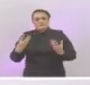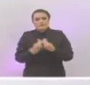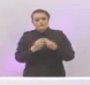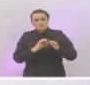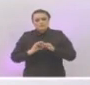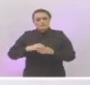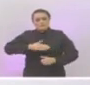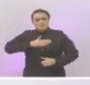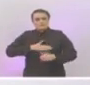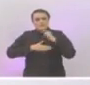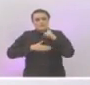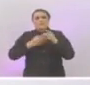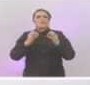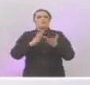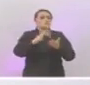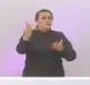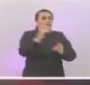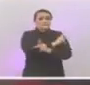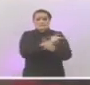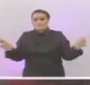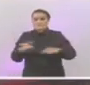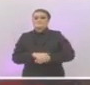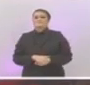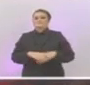más justa. Muchas gracias a todos ellos.